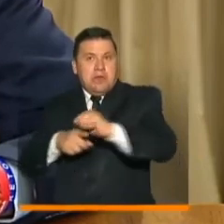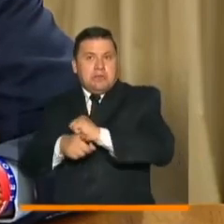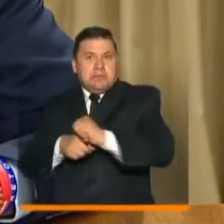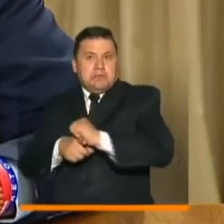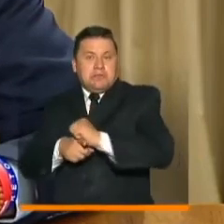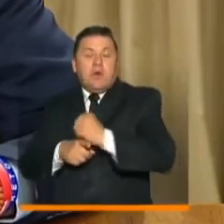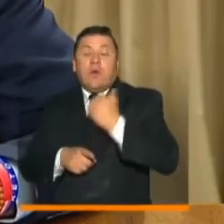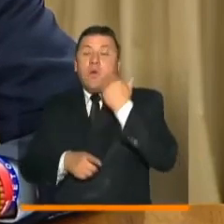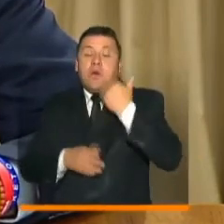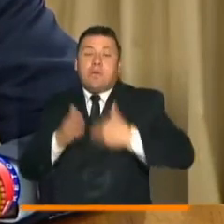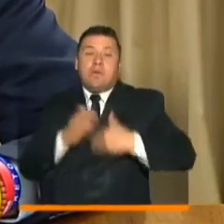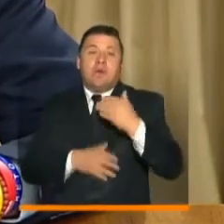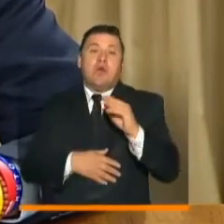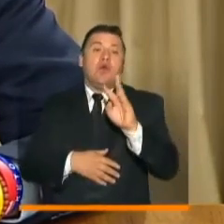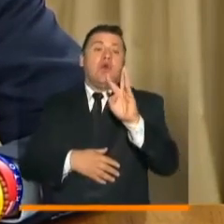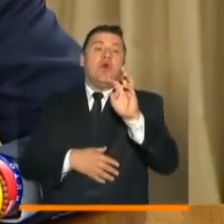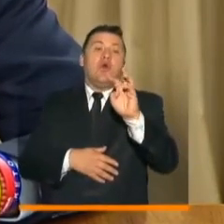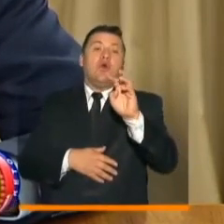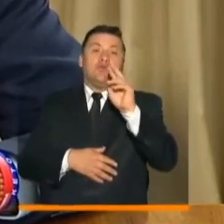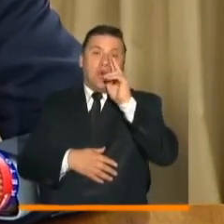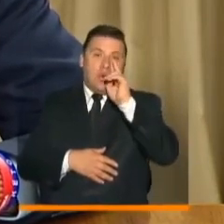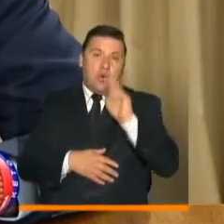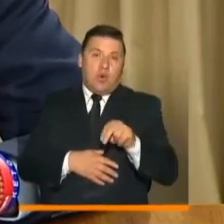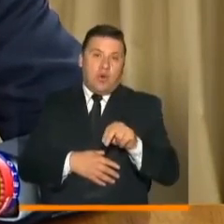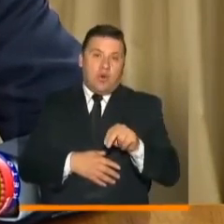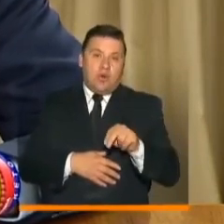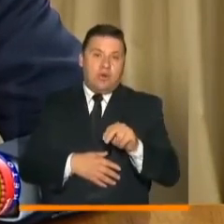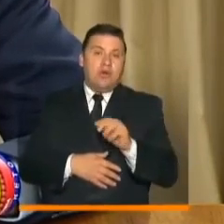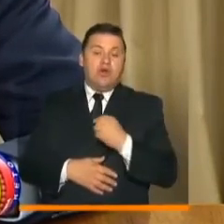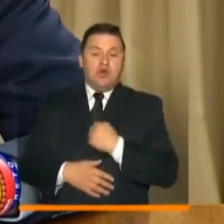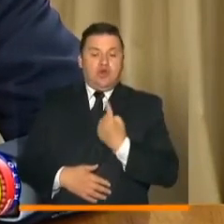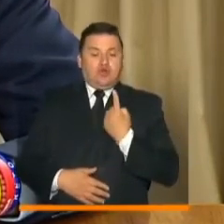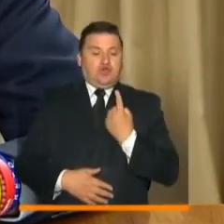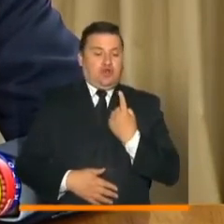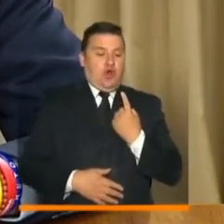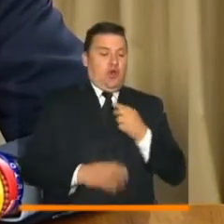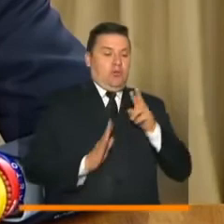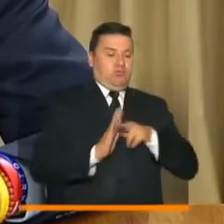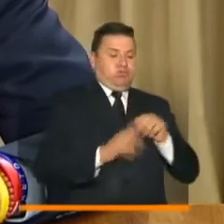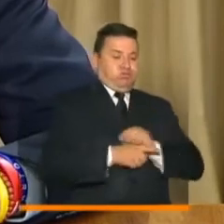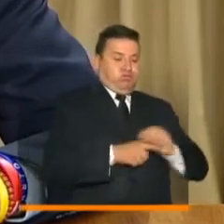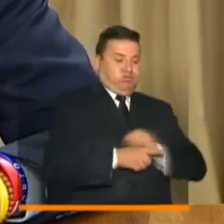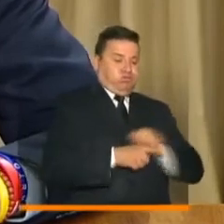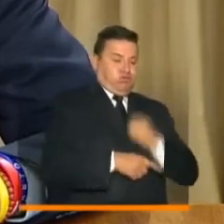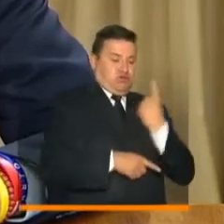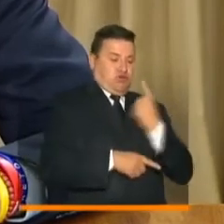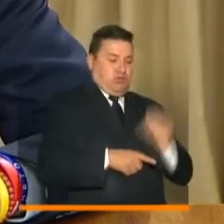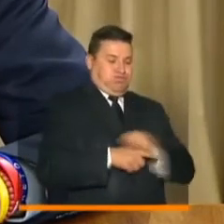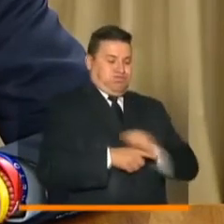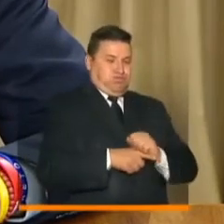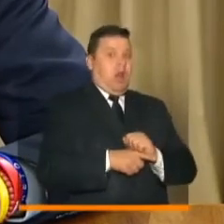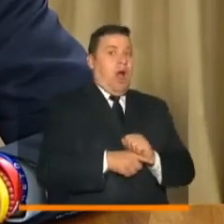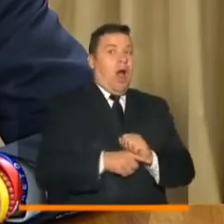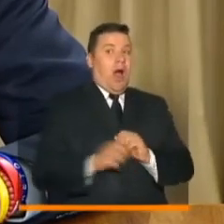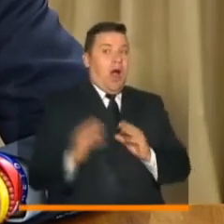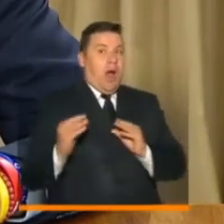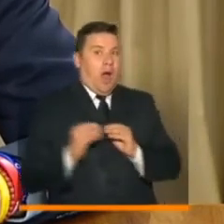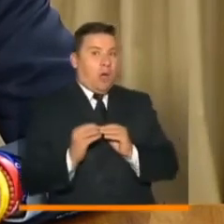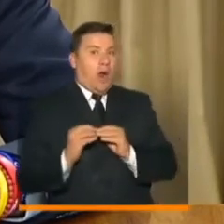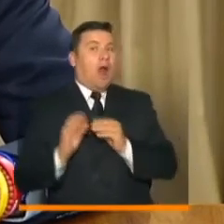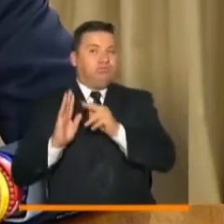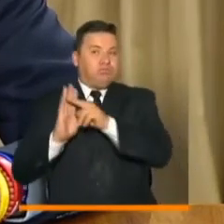a partir del 8 de junio de manera individual, con unos protocolos que estamos estableciendo con el Ministerio de